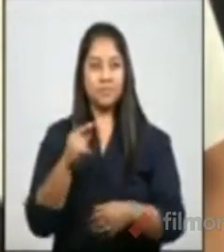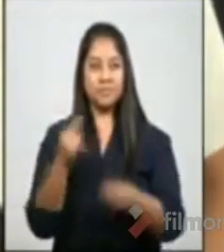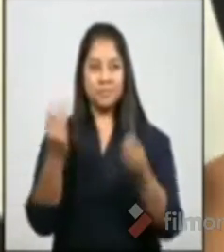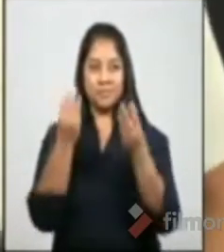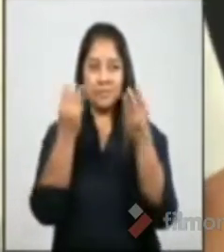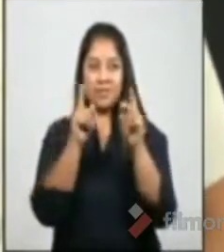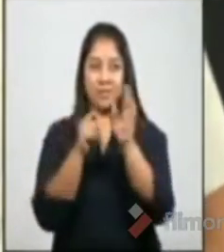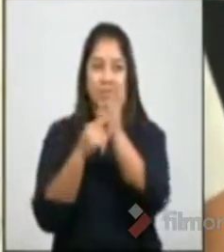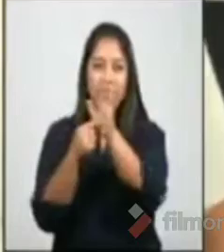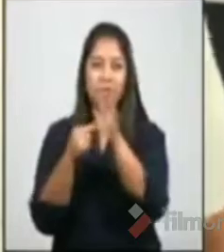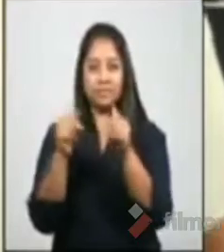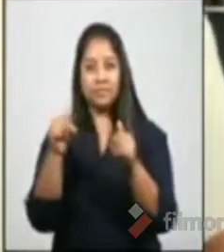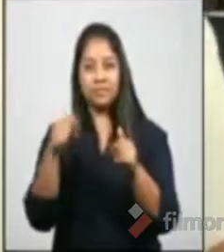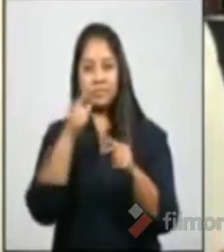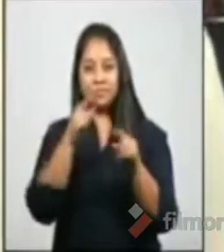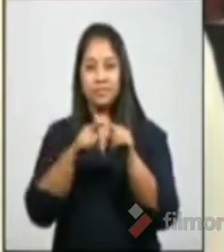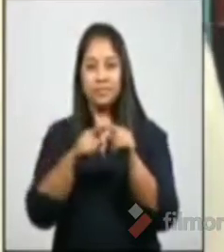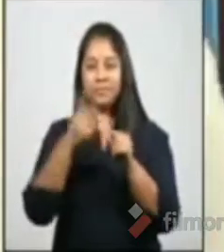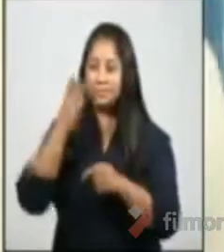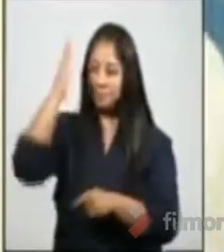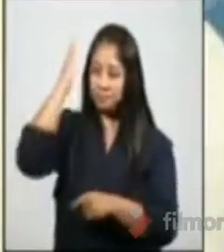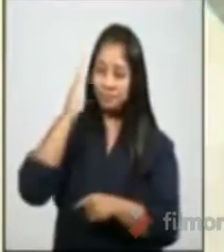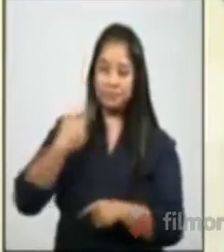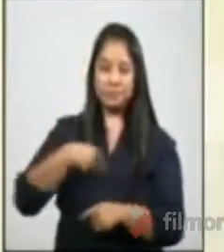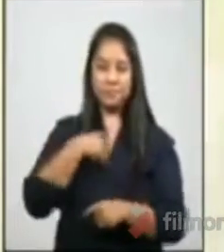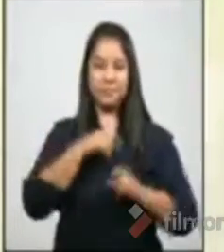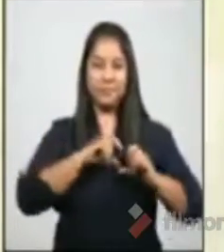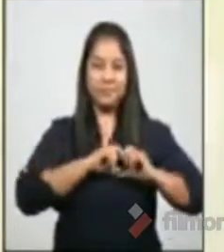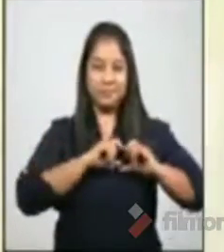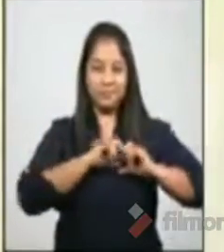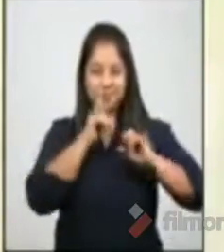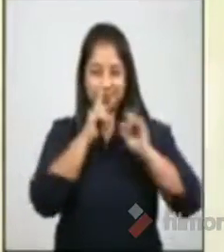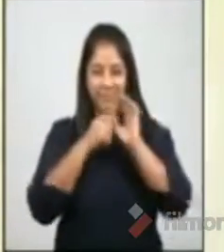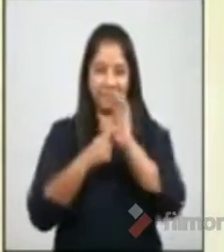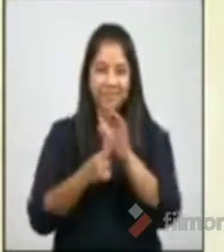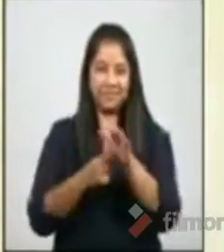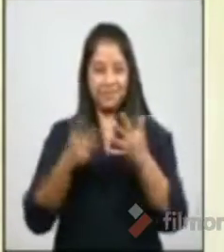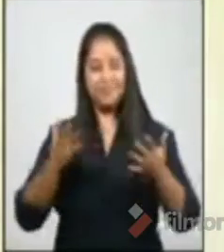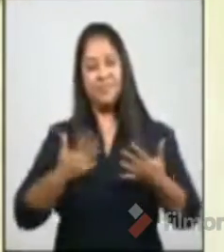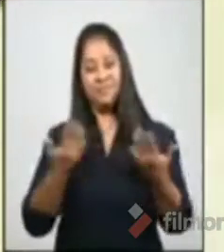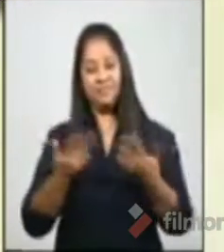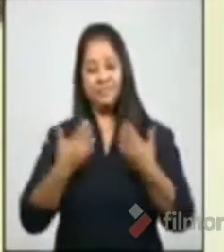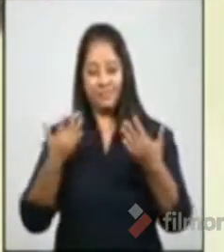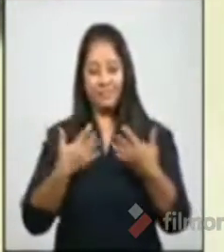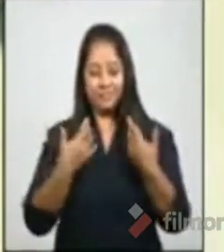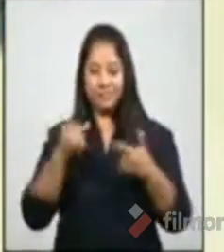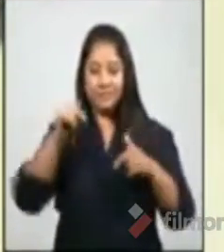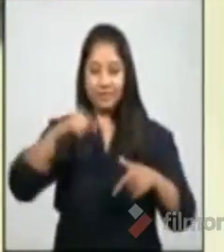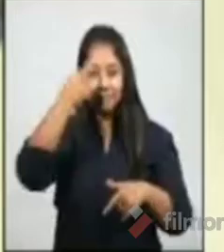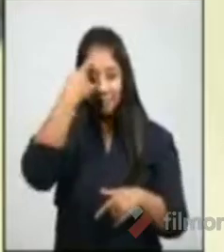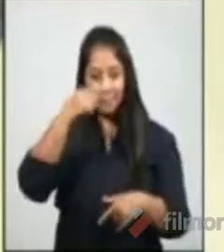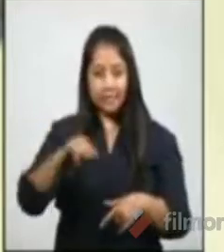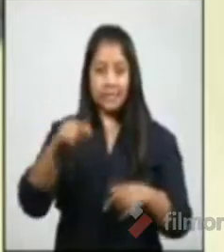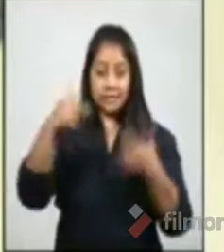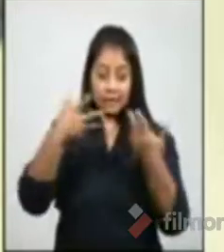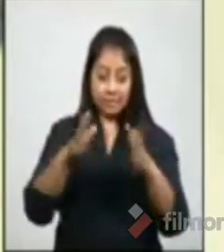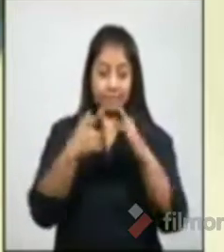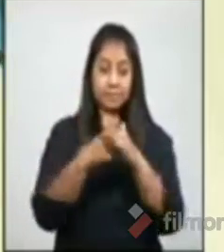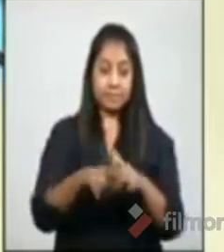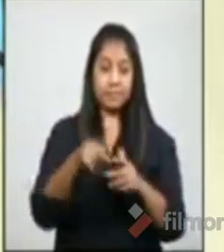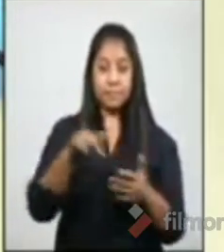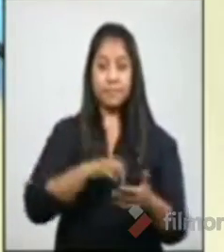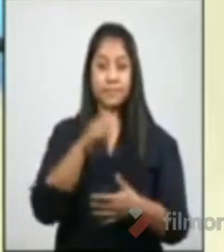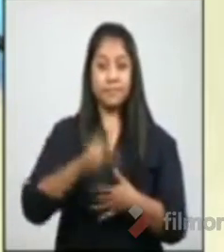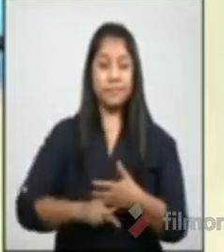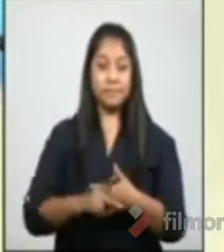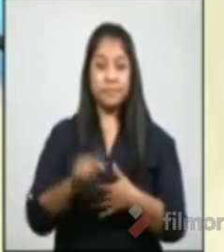día. Señor, nuestro corazón está gozoso porque este día pues inaugura un proyecto.